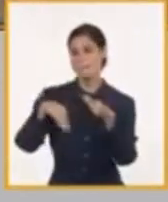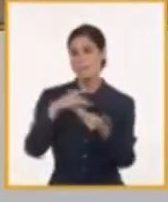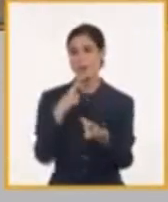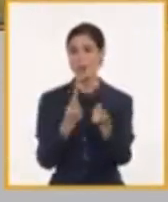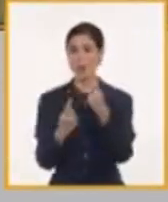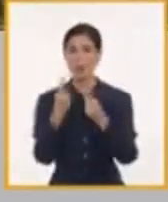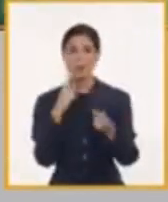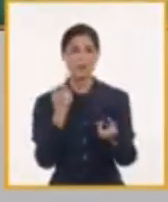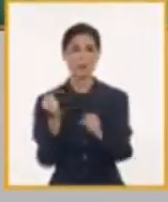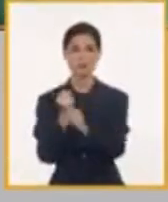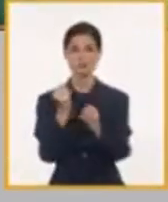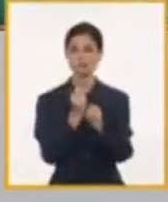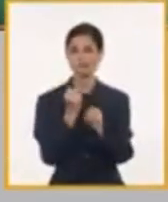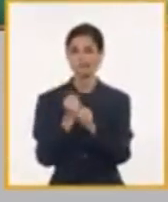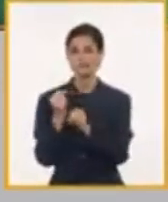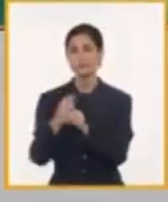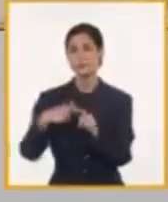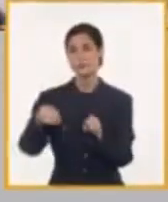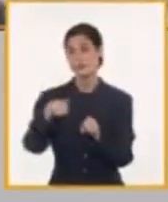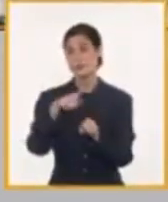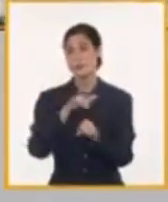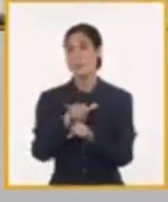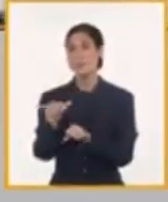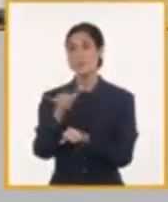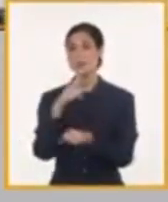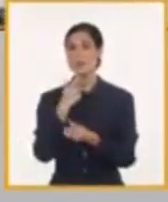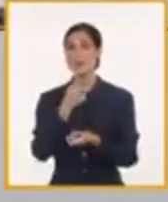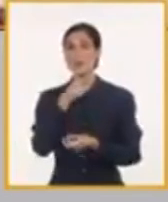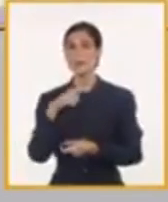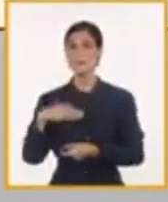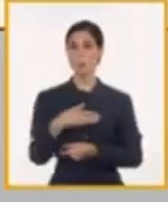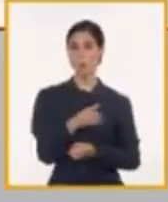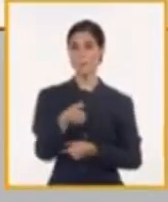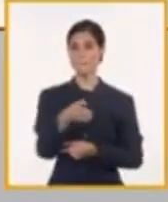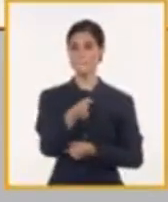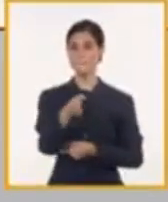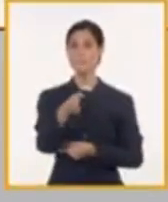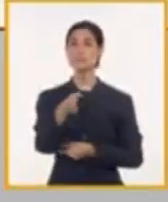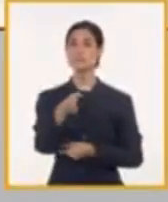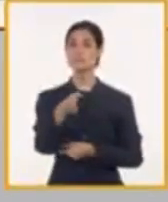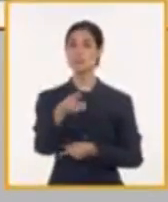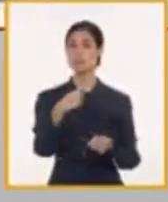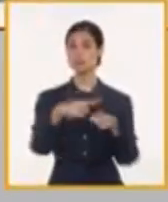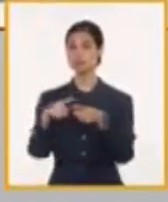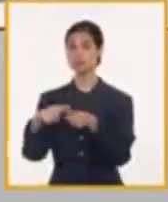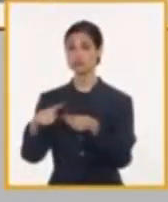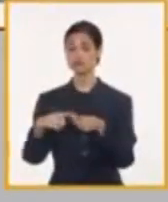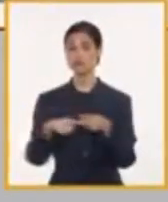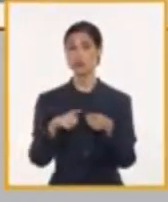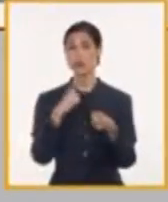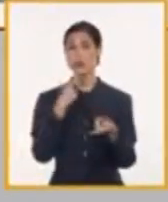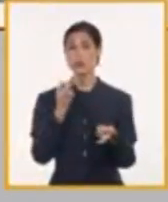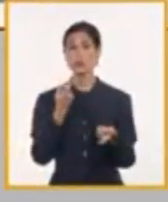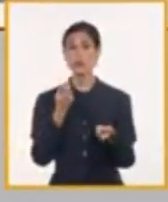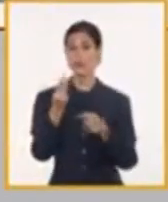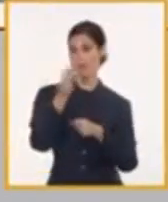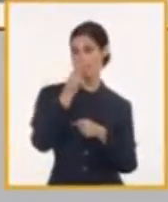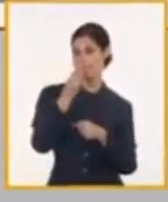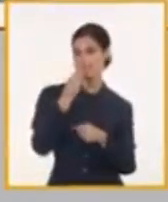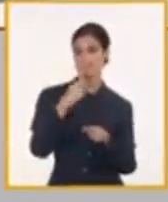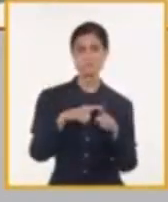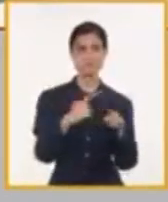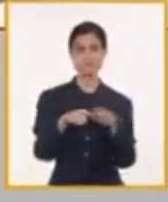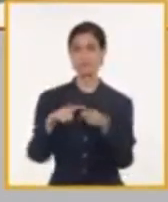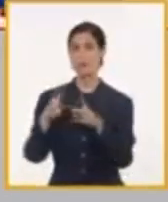las corridas. Los momentos en que las especies se agregan, ya sea por reproducción o por alimentación, hay que